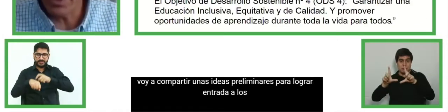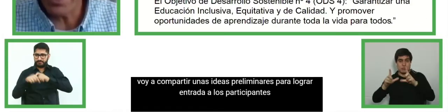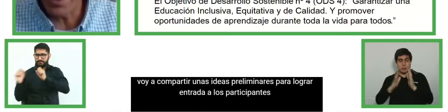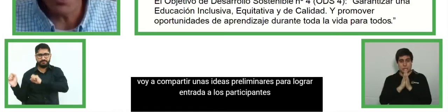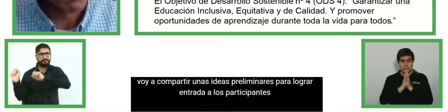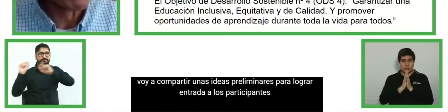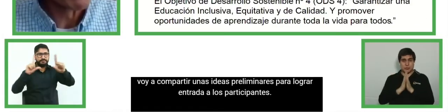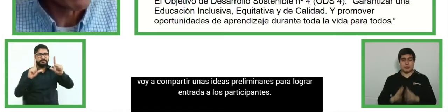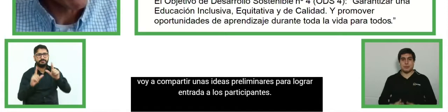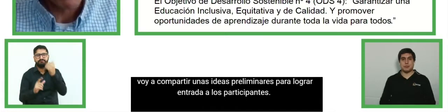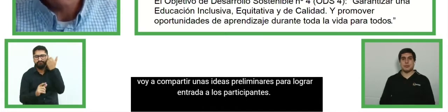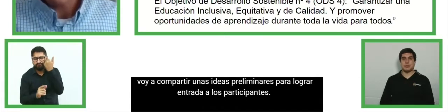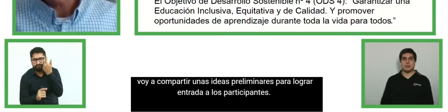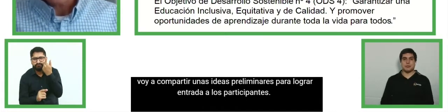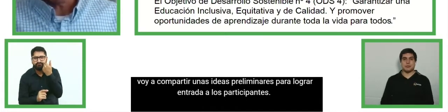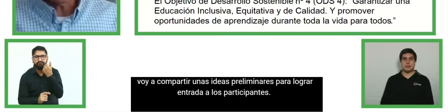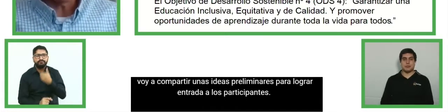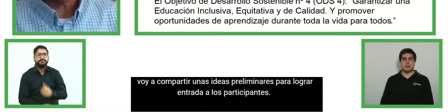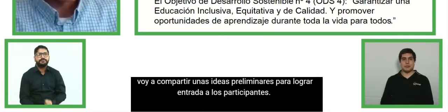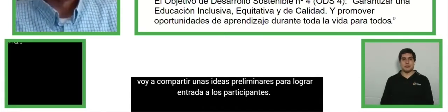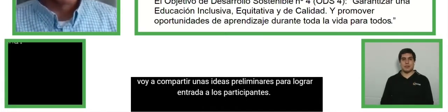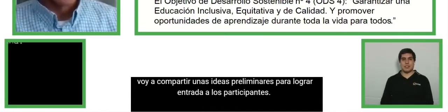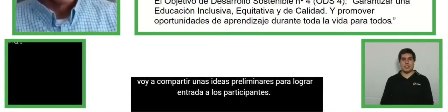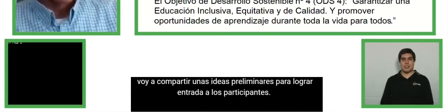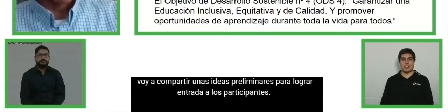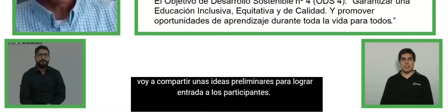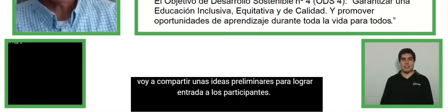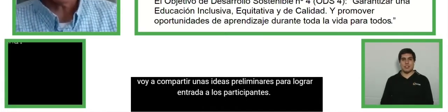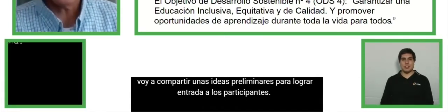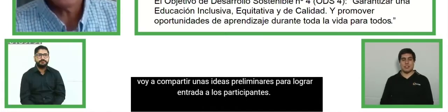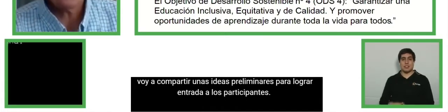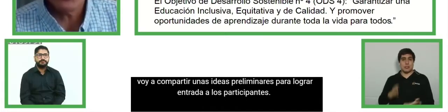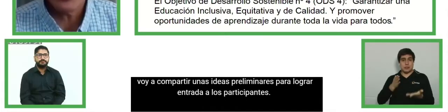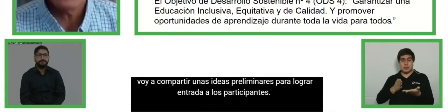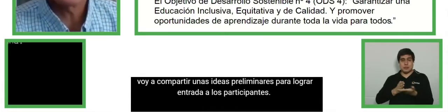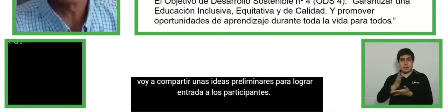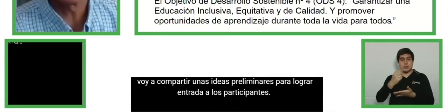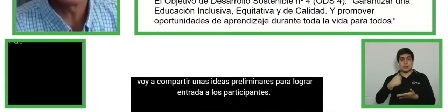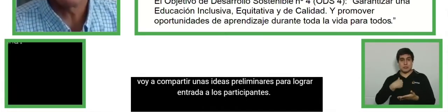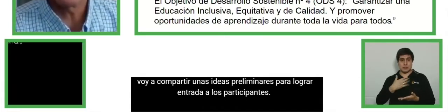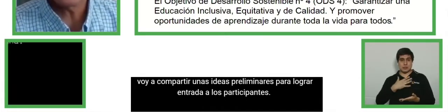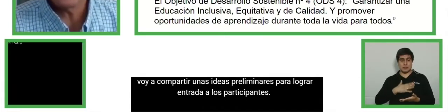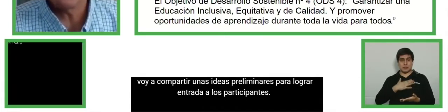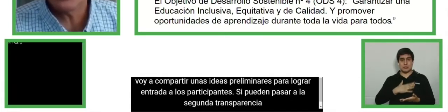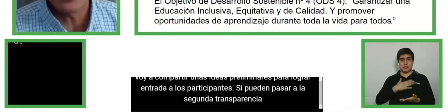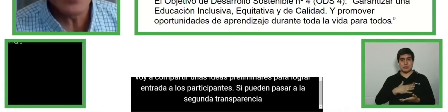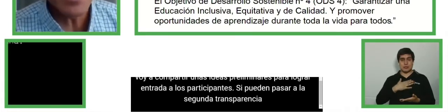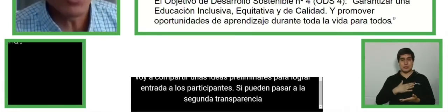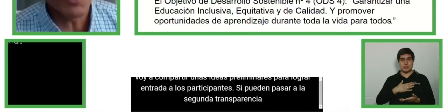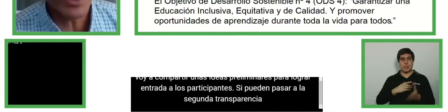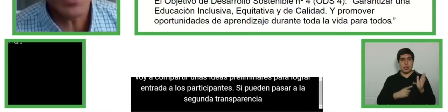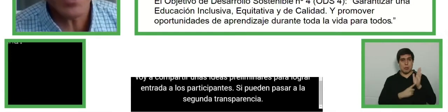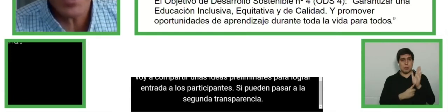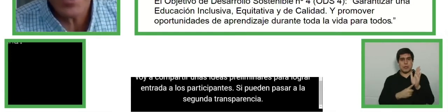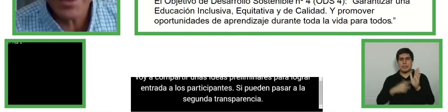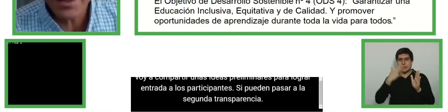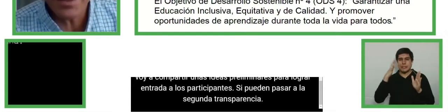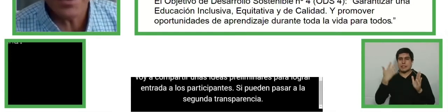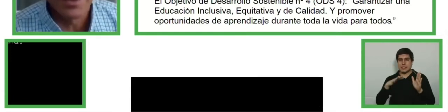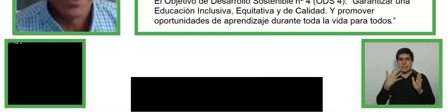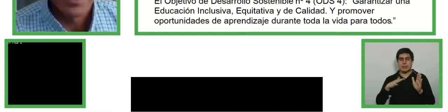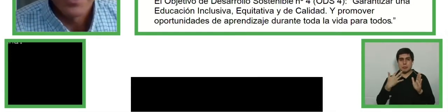a la segunda slide. Bueno, pues yo para empezar querría poner desde luego en relieve